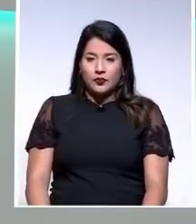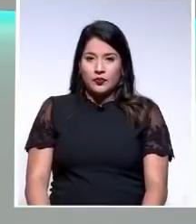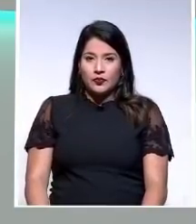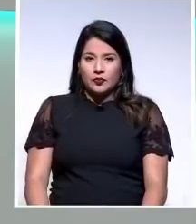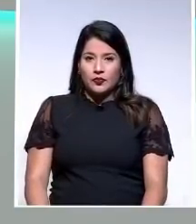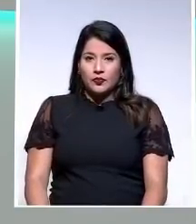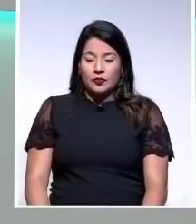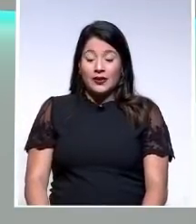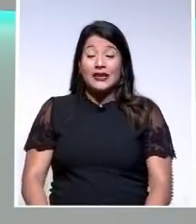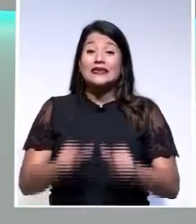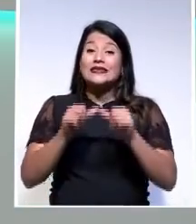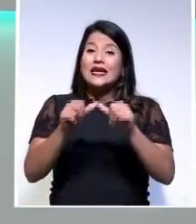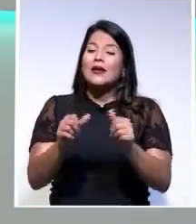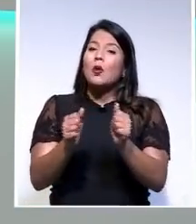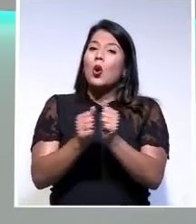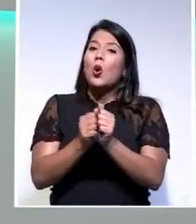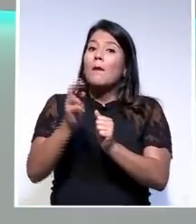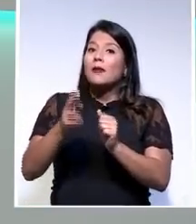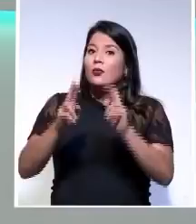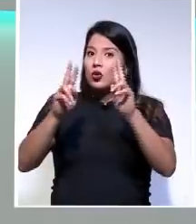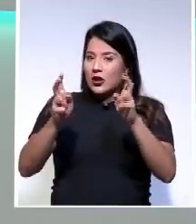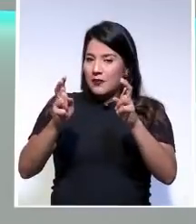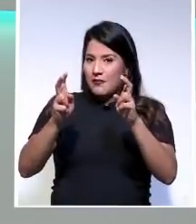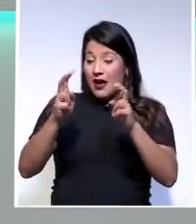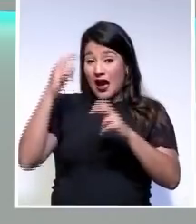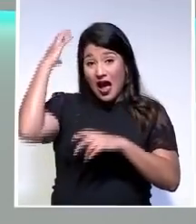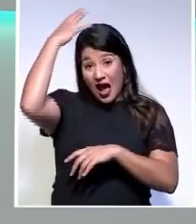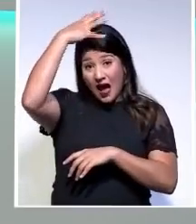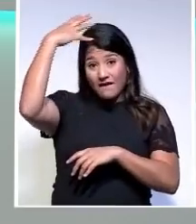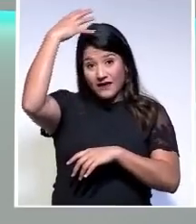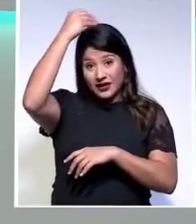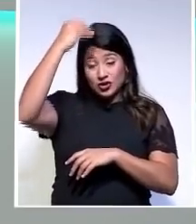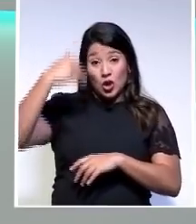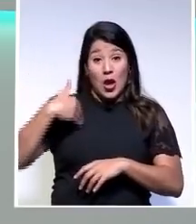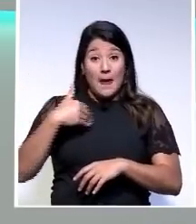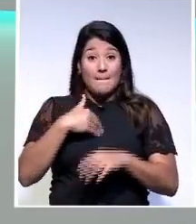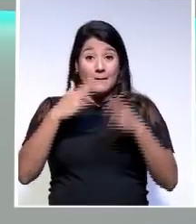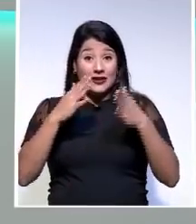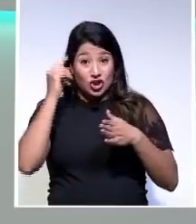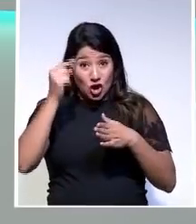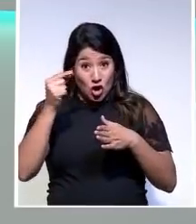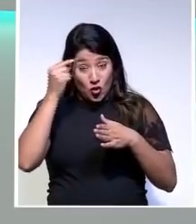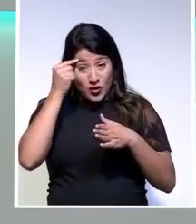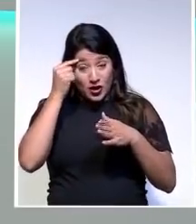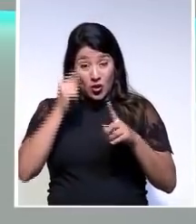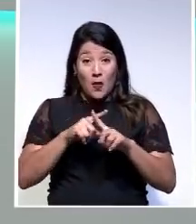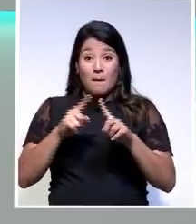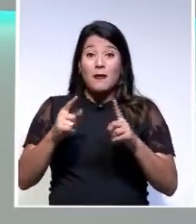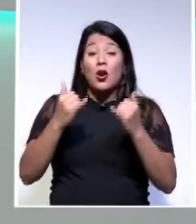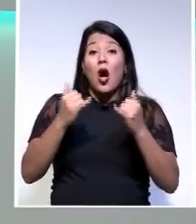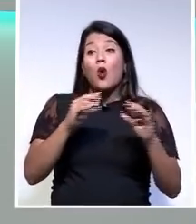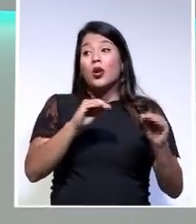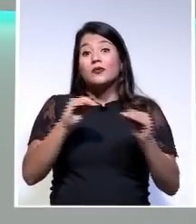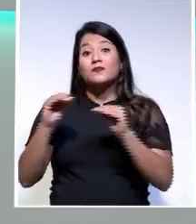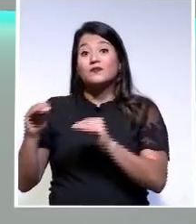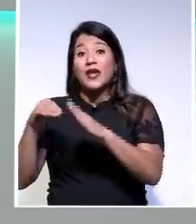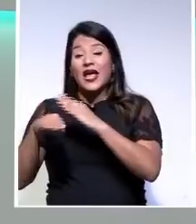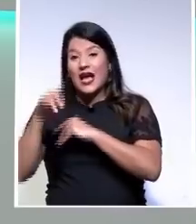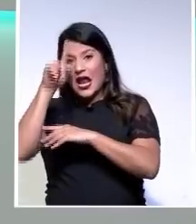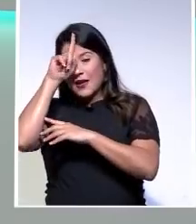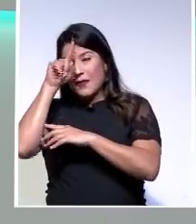Siempre en estos temas, en Afganistán era ministro de gobierno y ahora vive en Alemania y se gana la vida